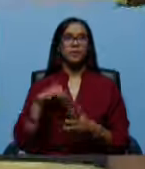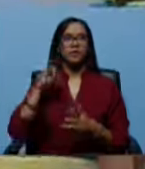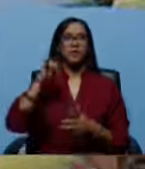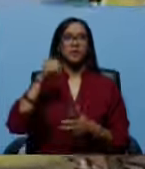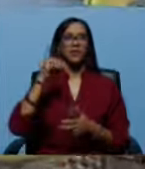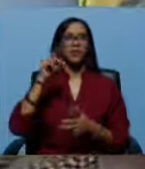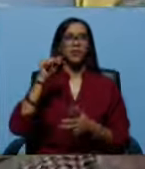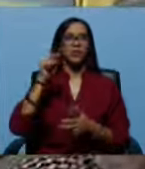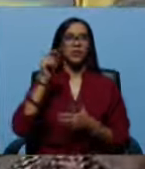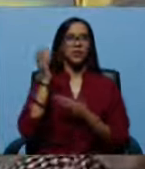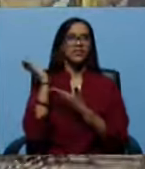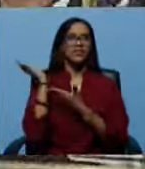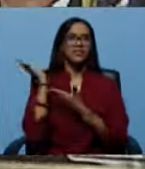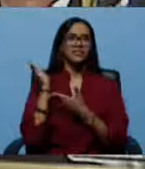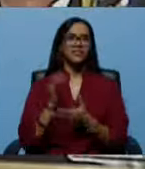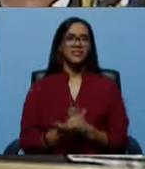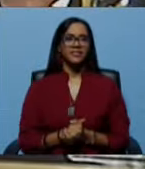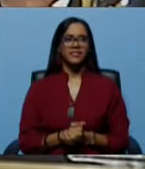Judy.